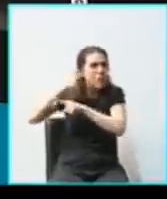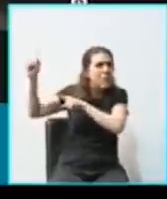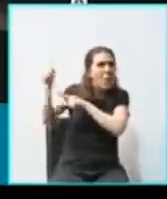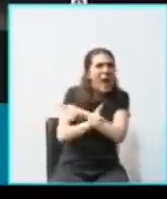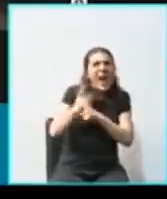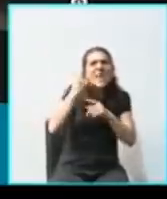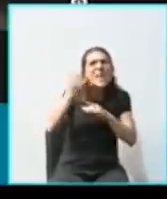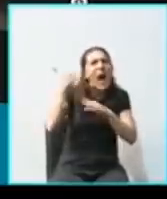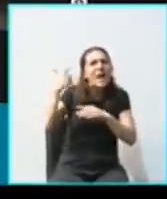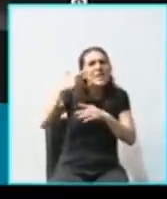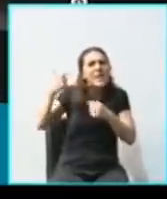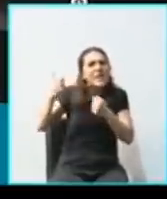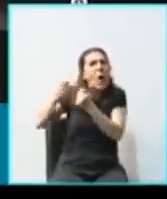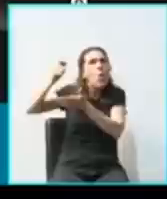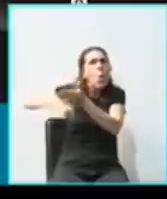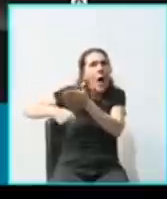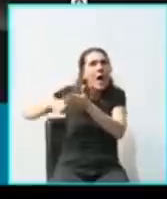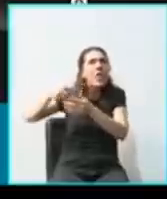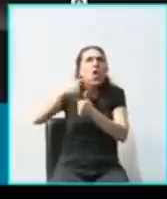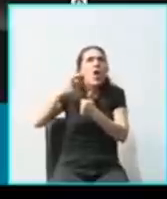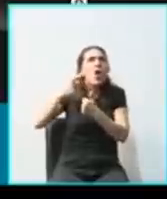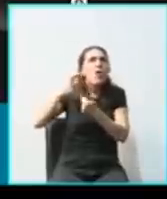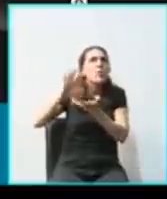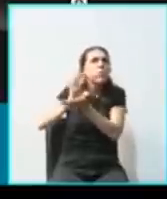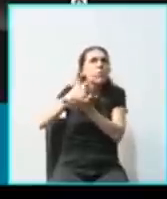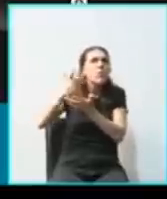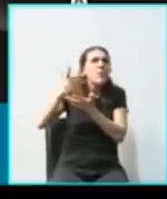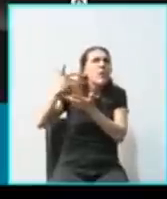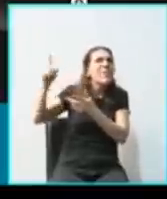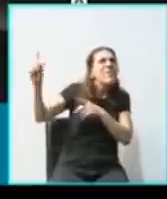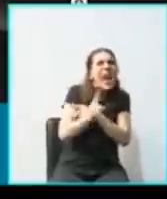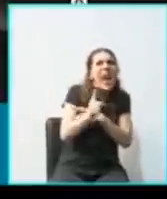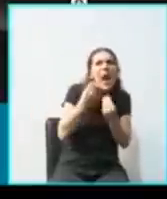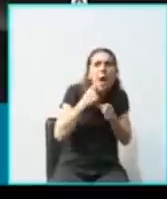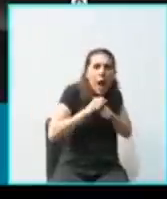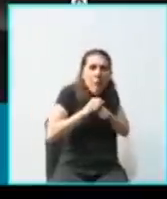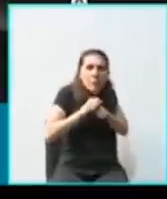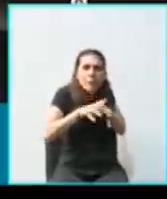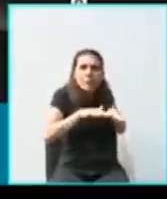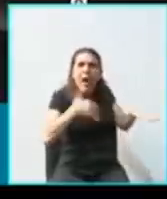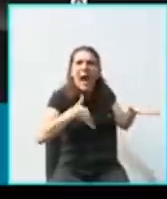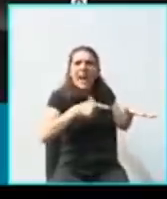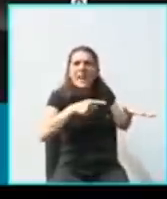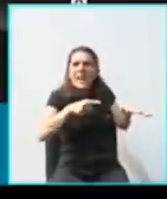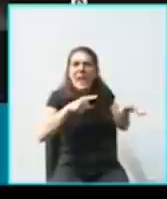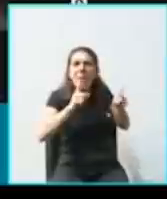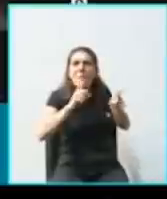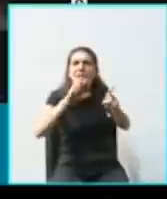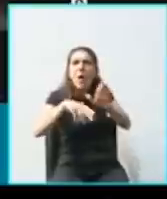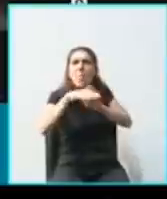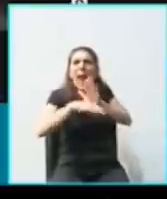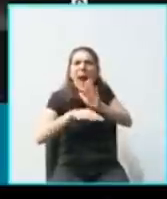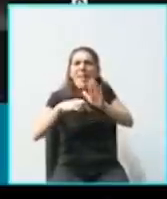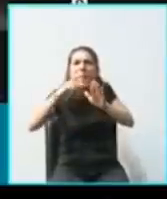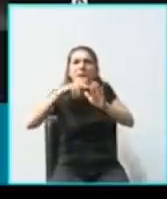van a firmar hoy, es seguridad, es defensa. Es decir, se viene a aplicar en Argentina el programa de todos por el Pentágono.